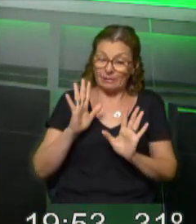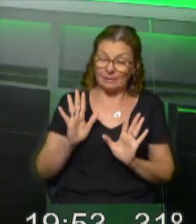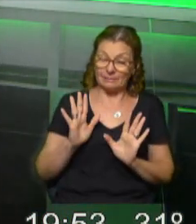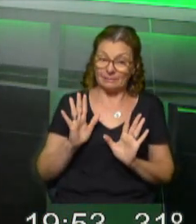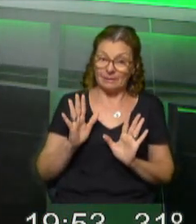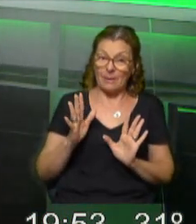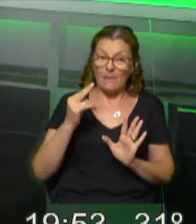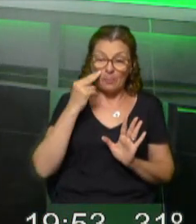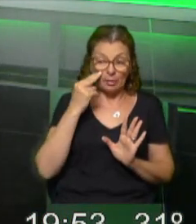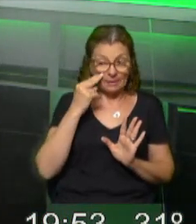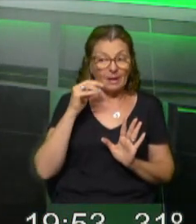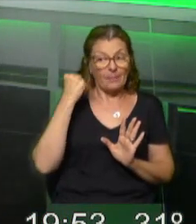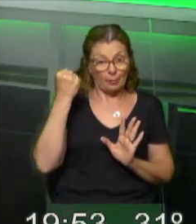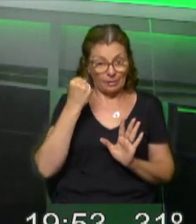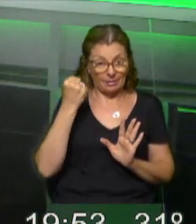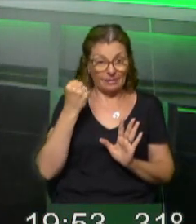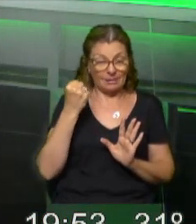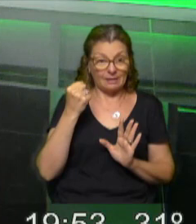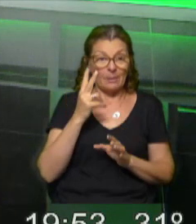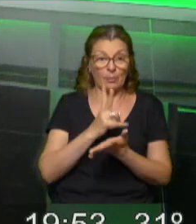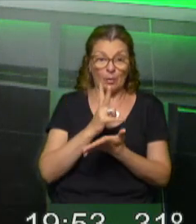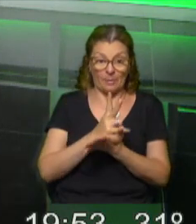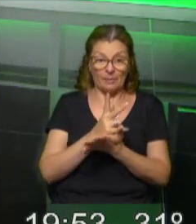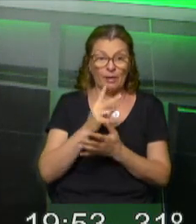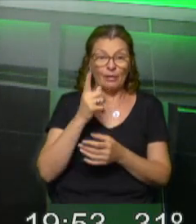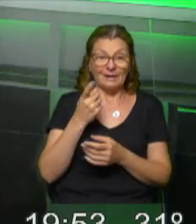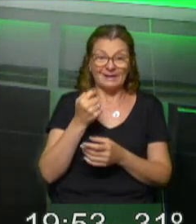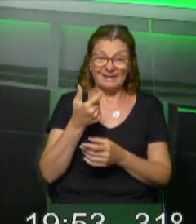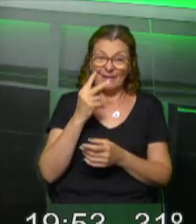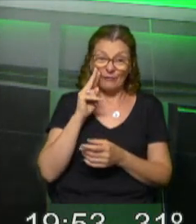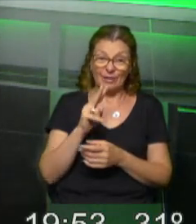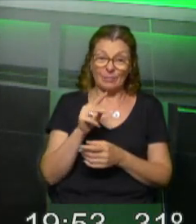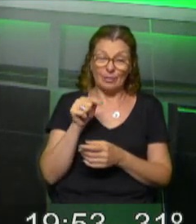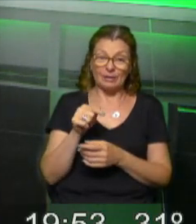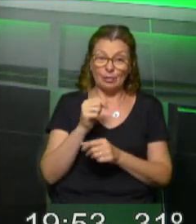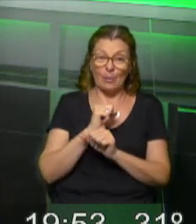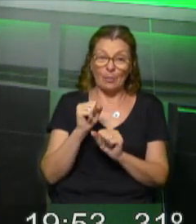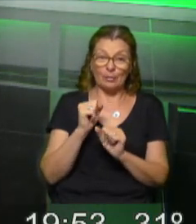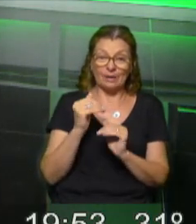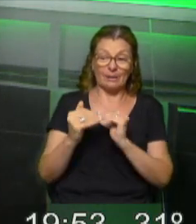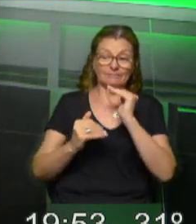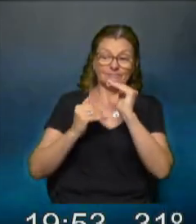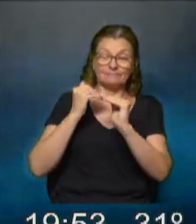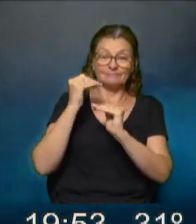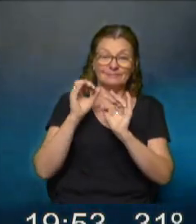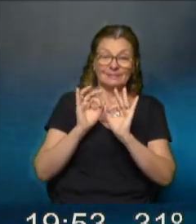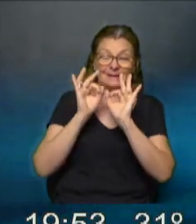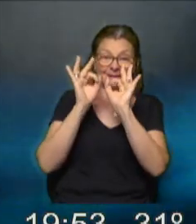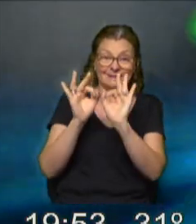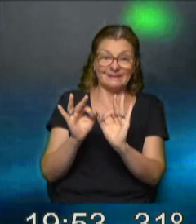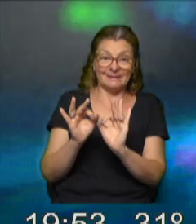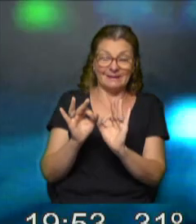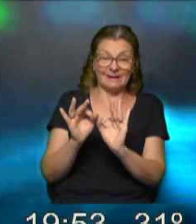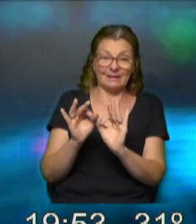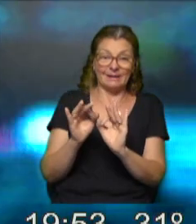es trágico completamente el punto de vista humano y dado lo que vimos Recién con la inflación esto podría escalar Sí y llegar a registros que podrían